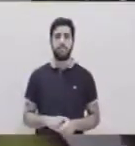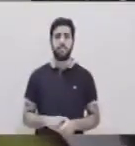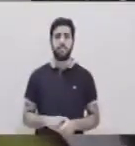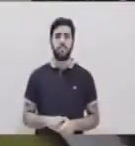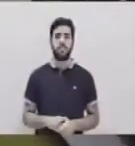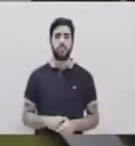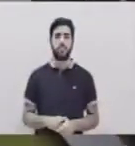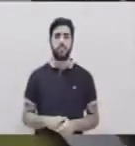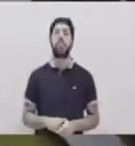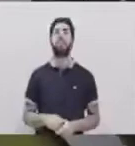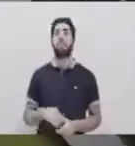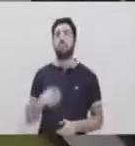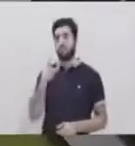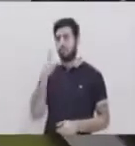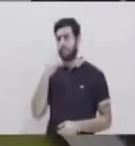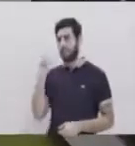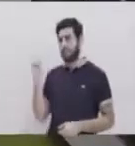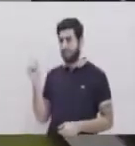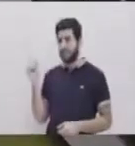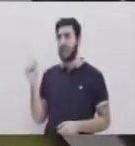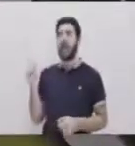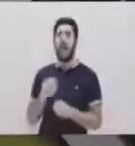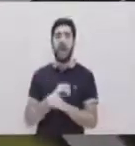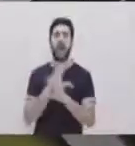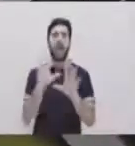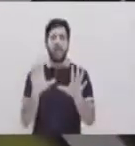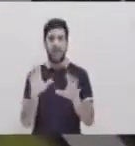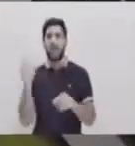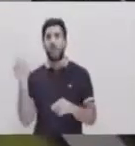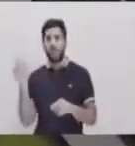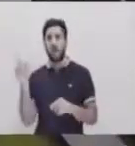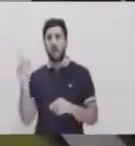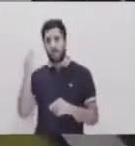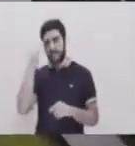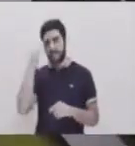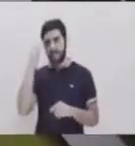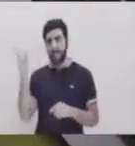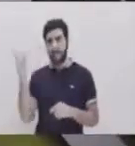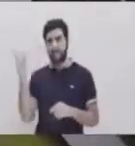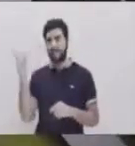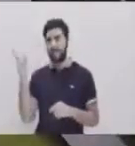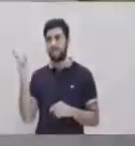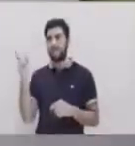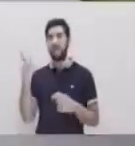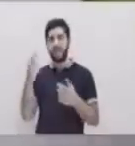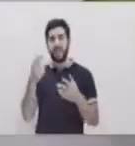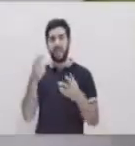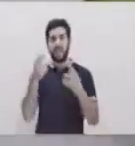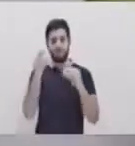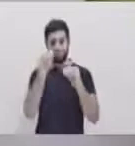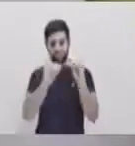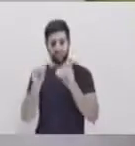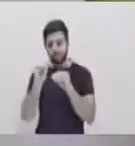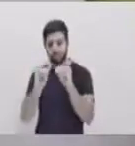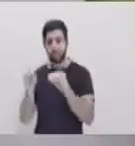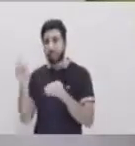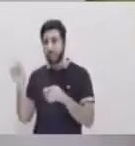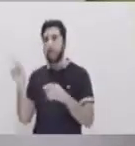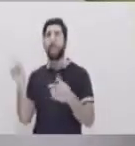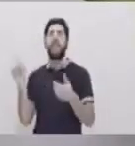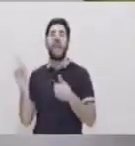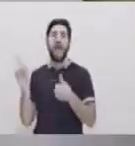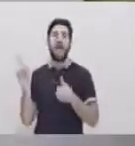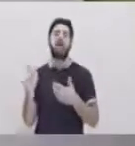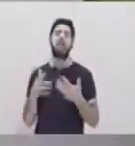Ok, pues con esto queda claro de que la materia está constituida, en